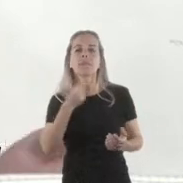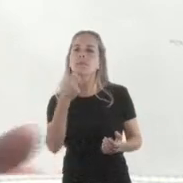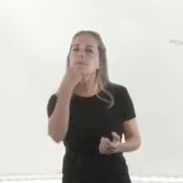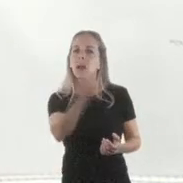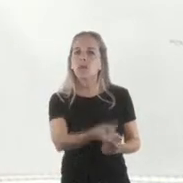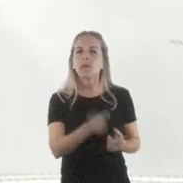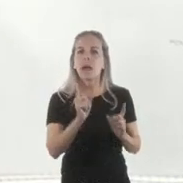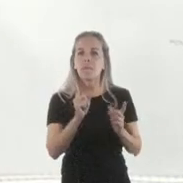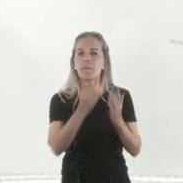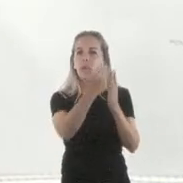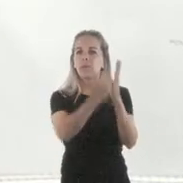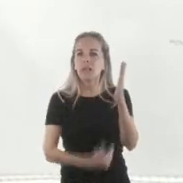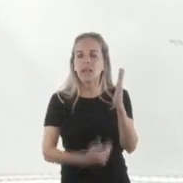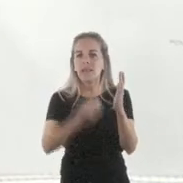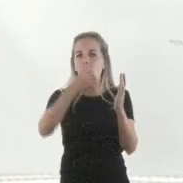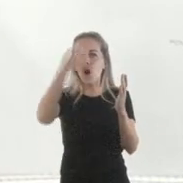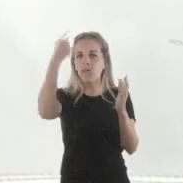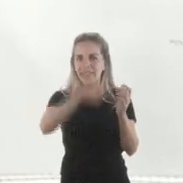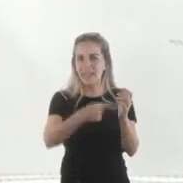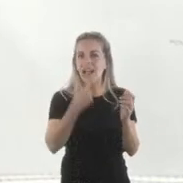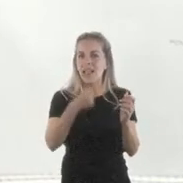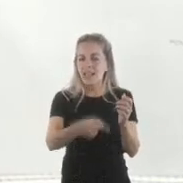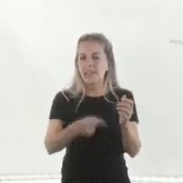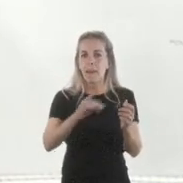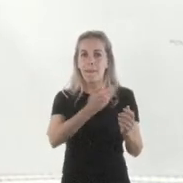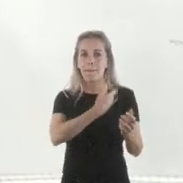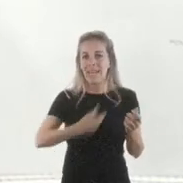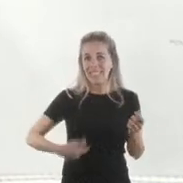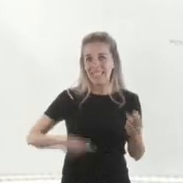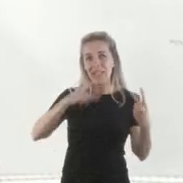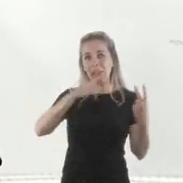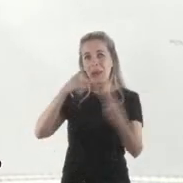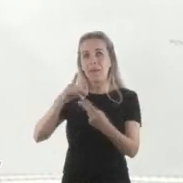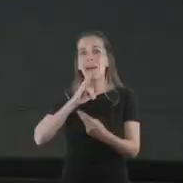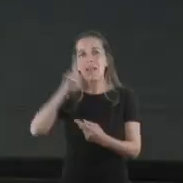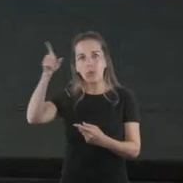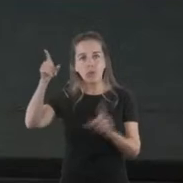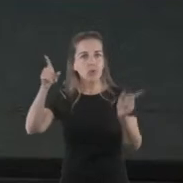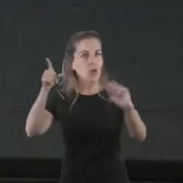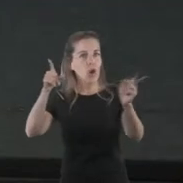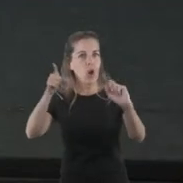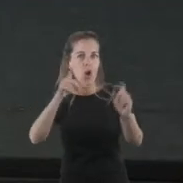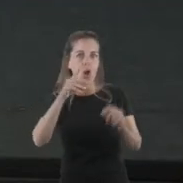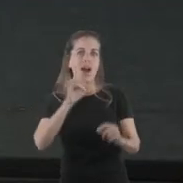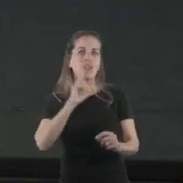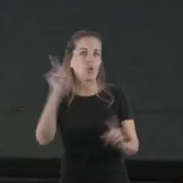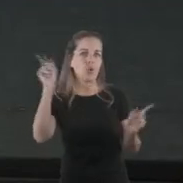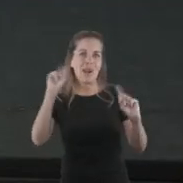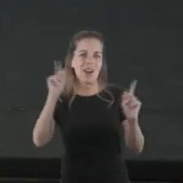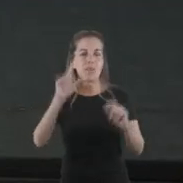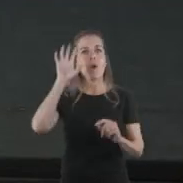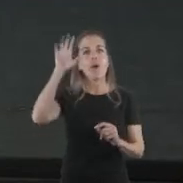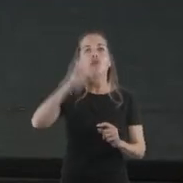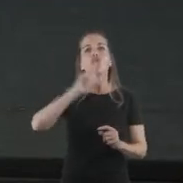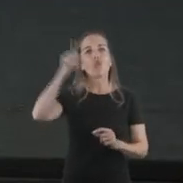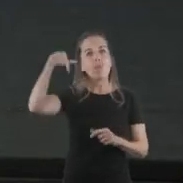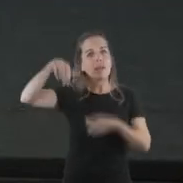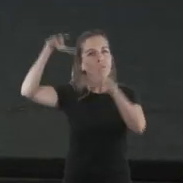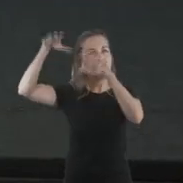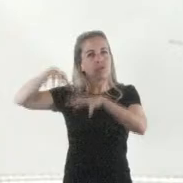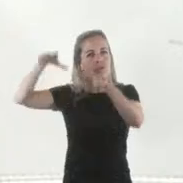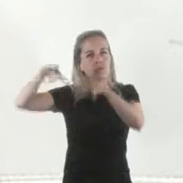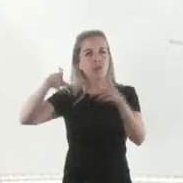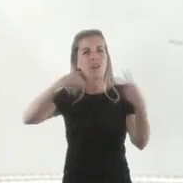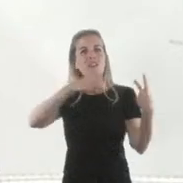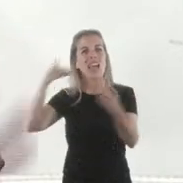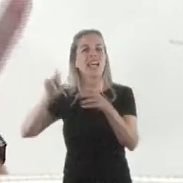agenda oficial que marca que el presidente estará en Tucumán junto al jefe de gabinete. No va a estar en Tucumán porque hay mucha lluvia en Tucumán, con lo cual debió suspender ese viaje.